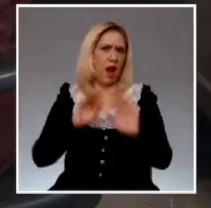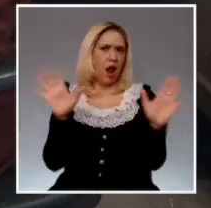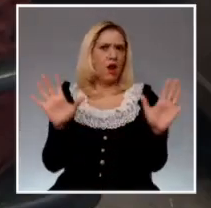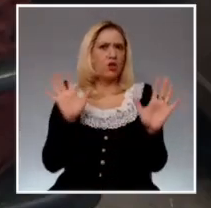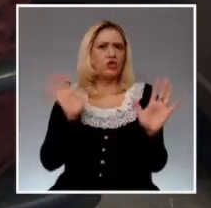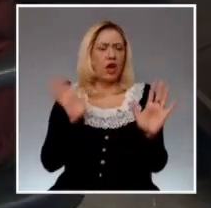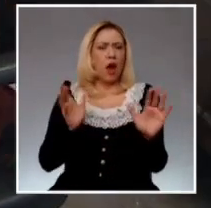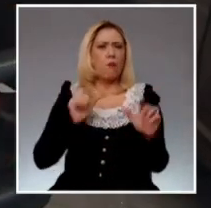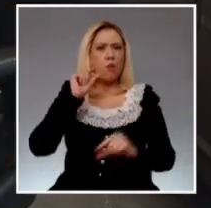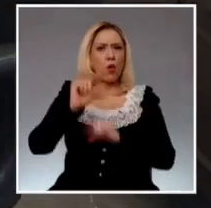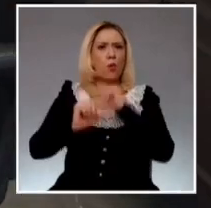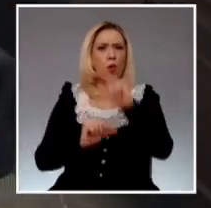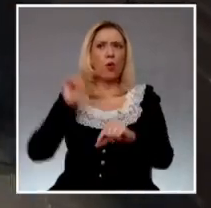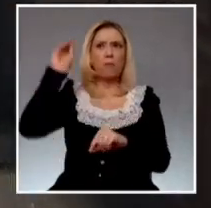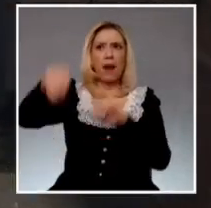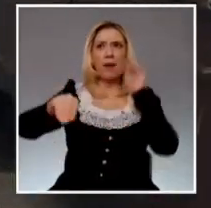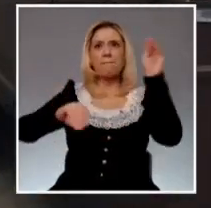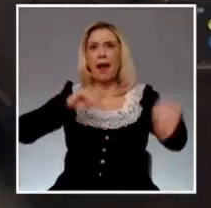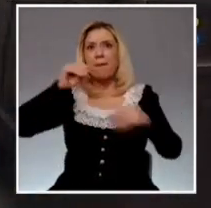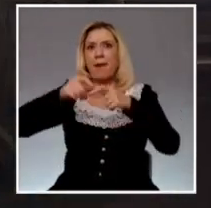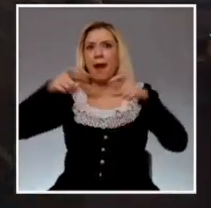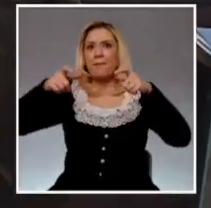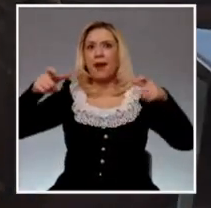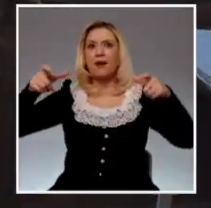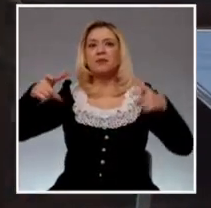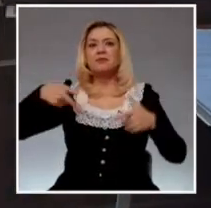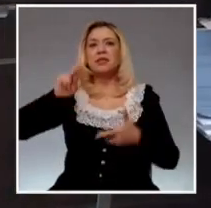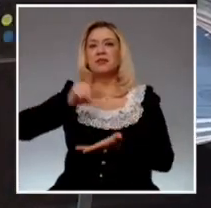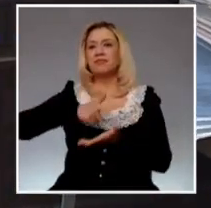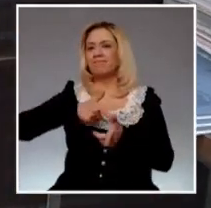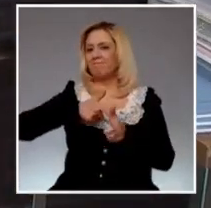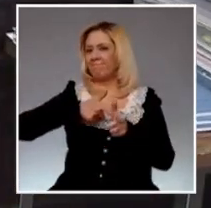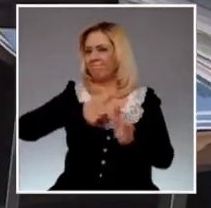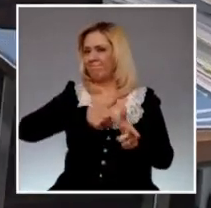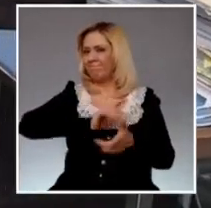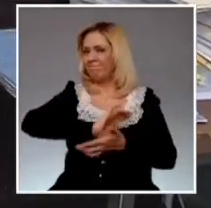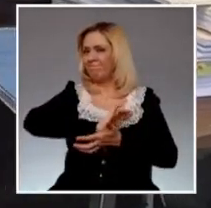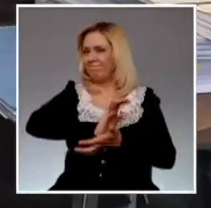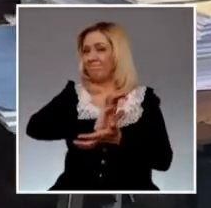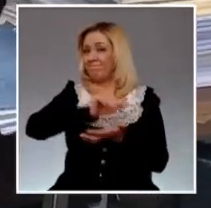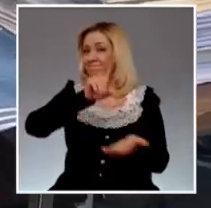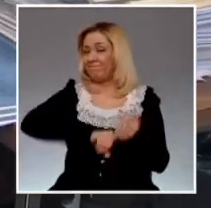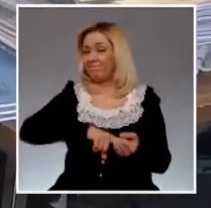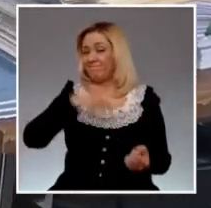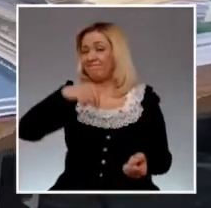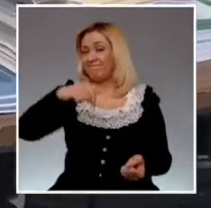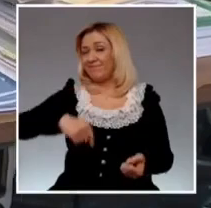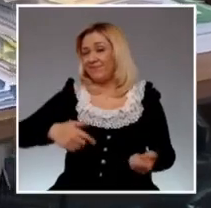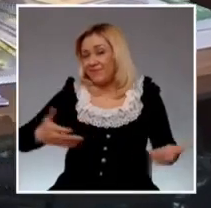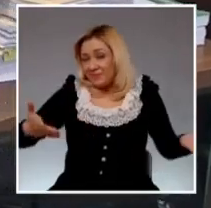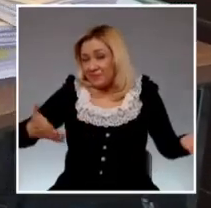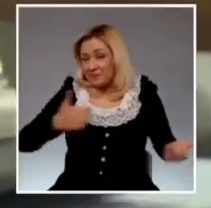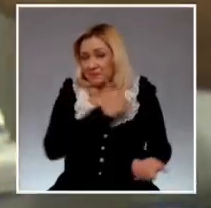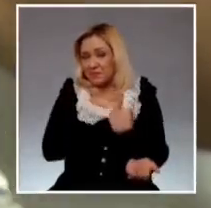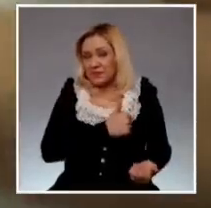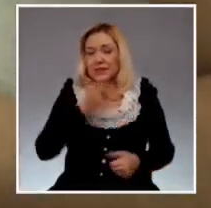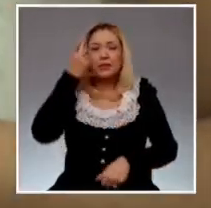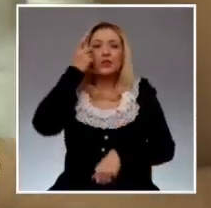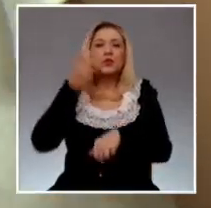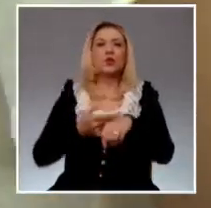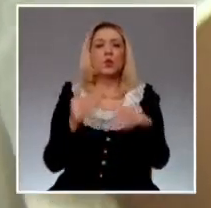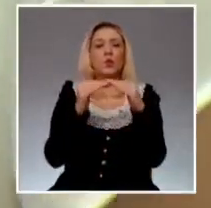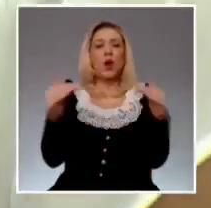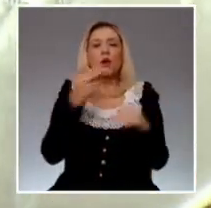carrera judicial, siguen siendo blanco de discriminación dentro de la institución, lamentó la directora de Igualdad y Género del Consejo